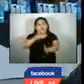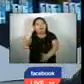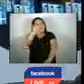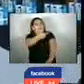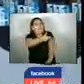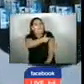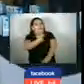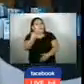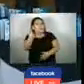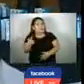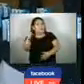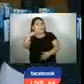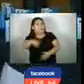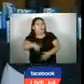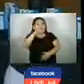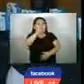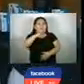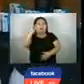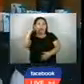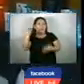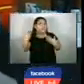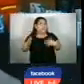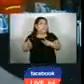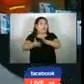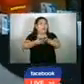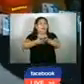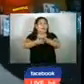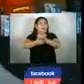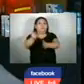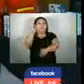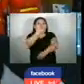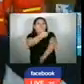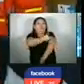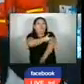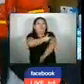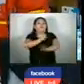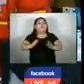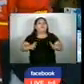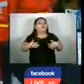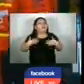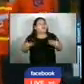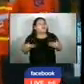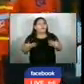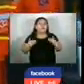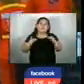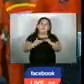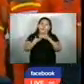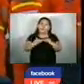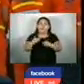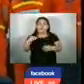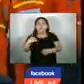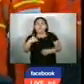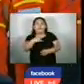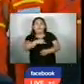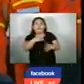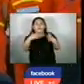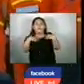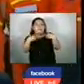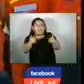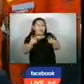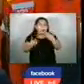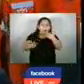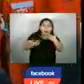de COVID-19 en el país, de que se inició la vacunación contra el COVID-19, también el ministro ha recalcado algunos